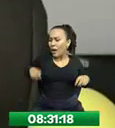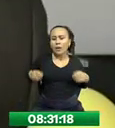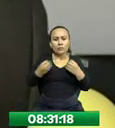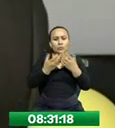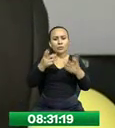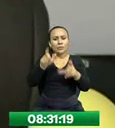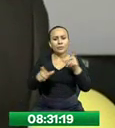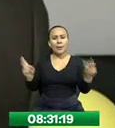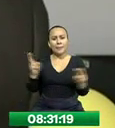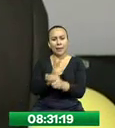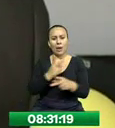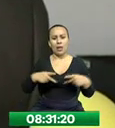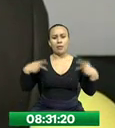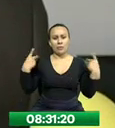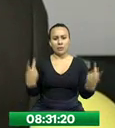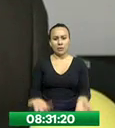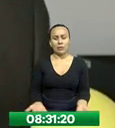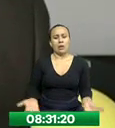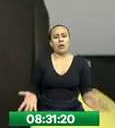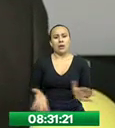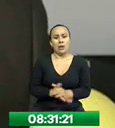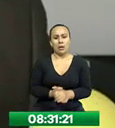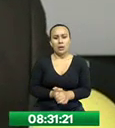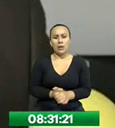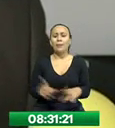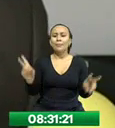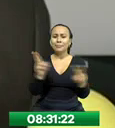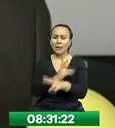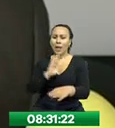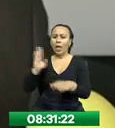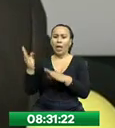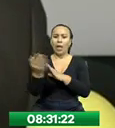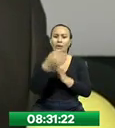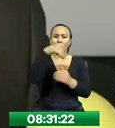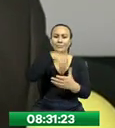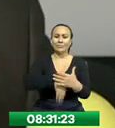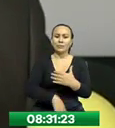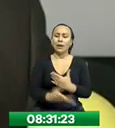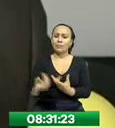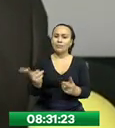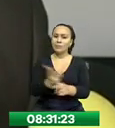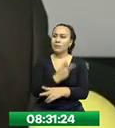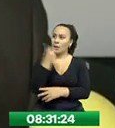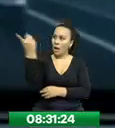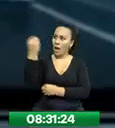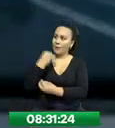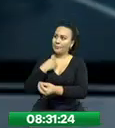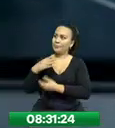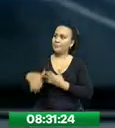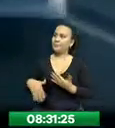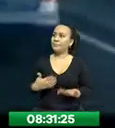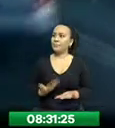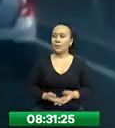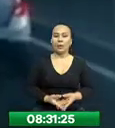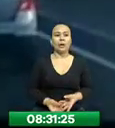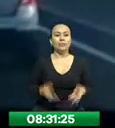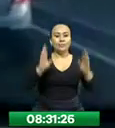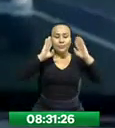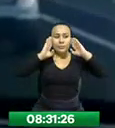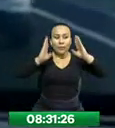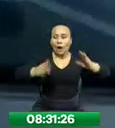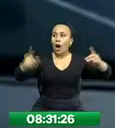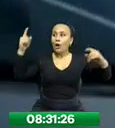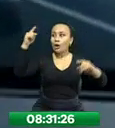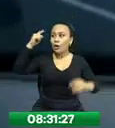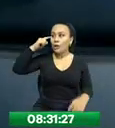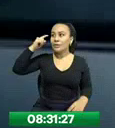de los señores que iban dentro de las unidades vehiculares, sino de un conductor externo de un vehículo particular. O sea, tenga mayor conciencia los conductores